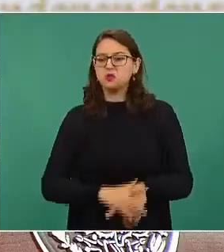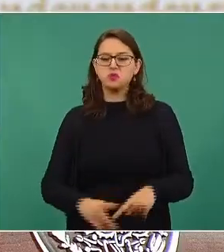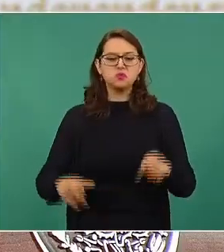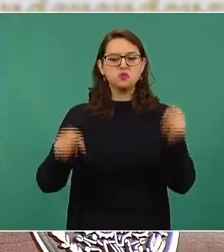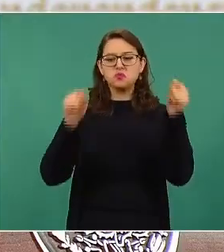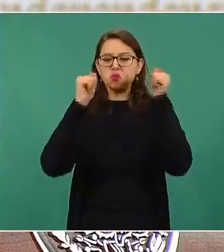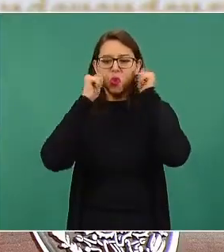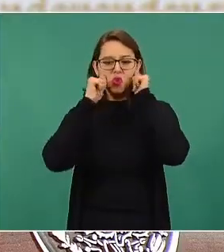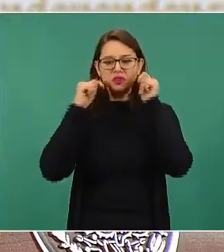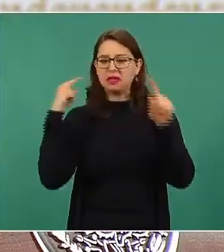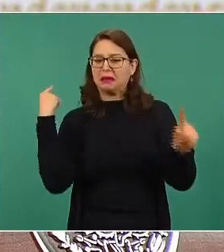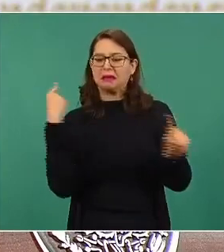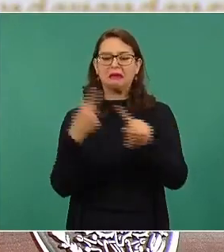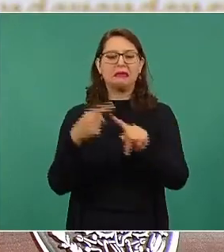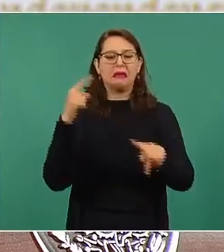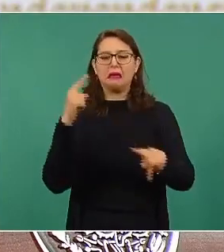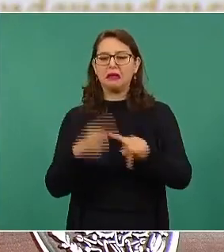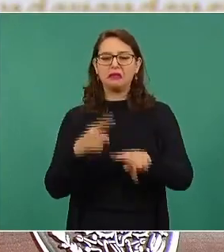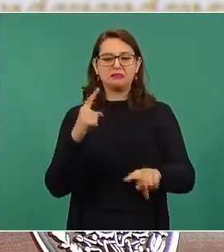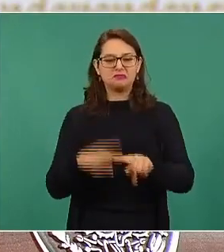no me va a temblar la mano.